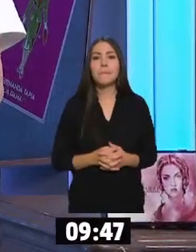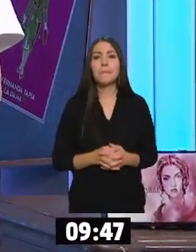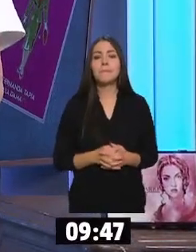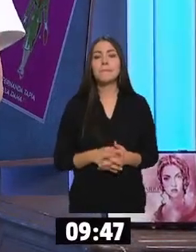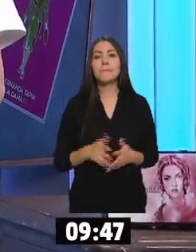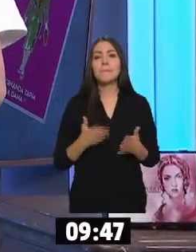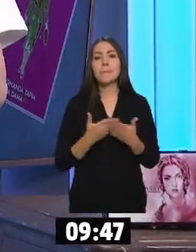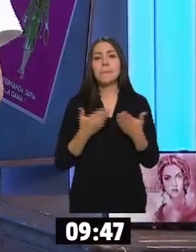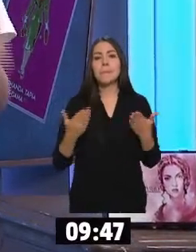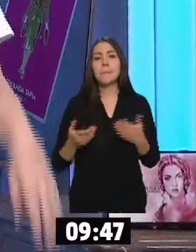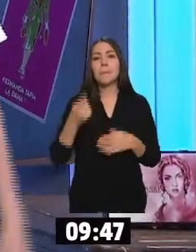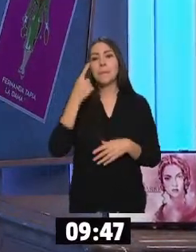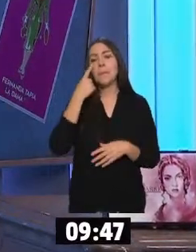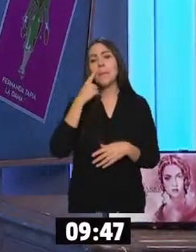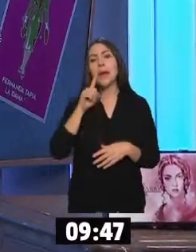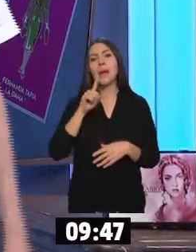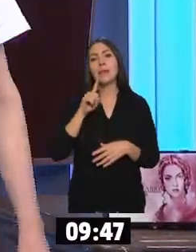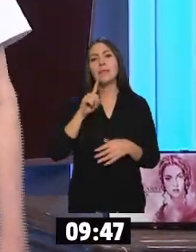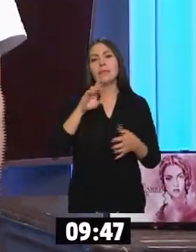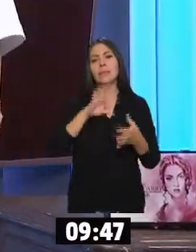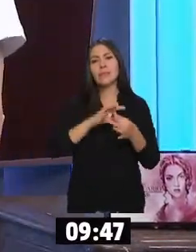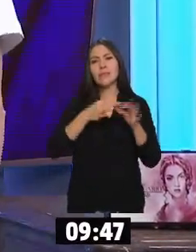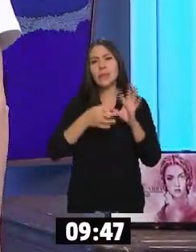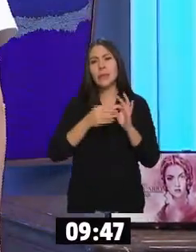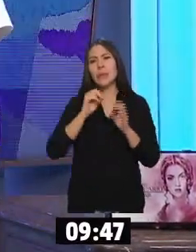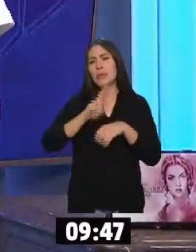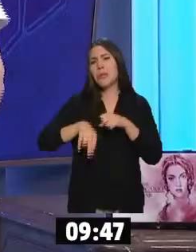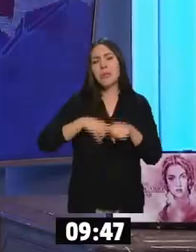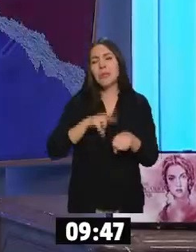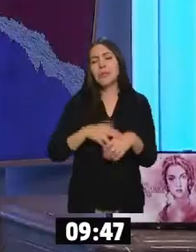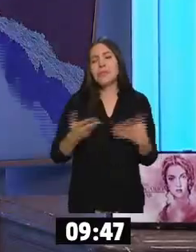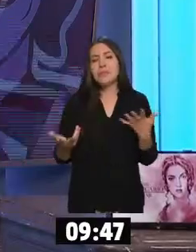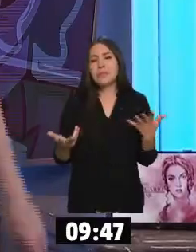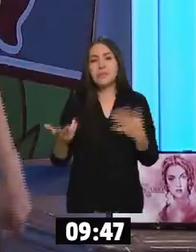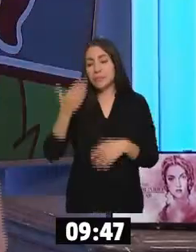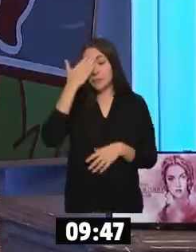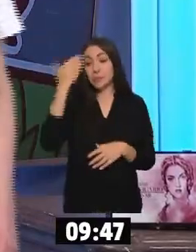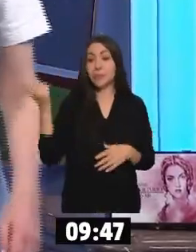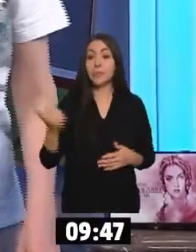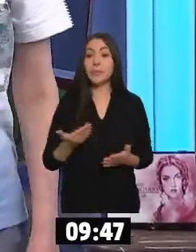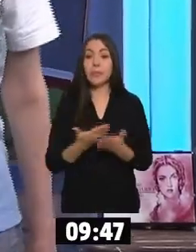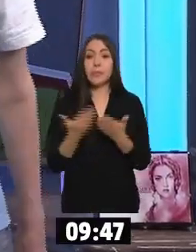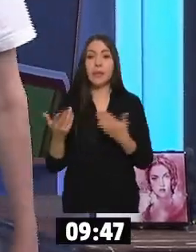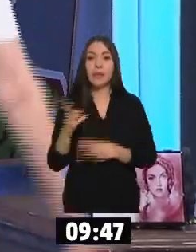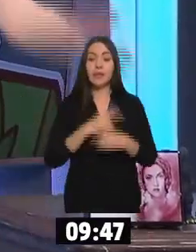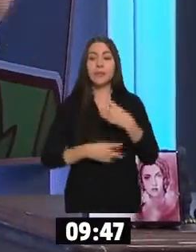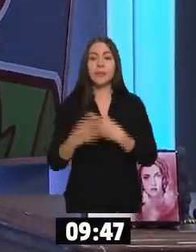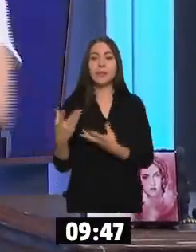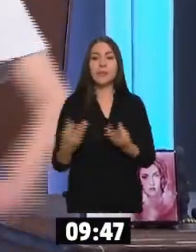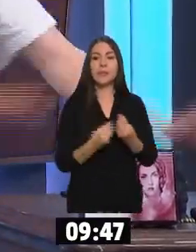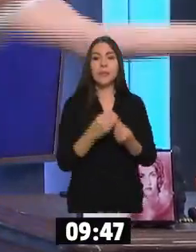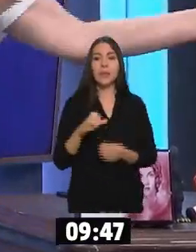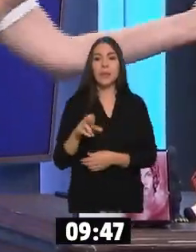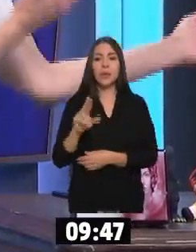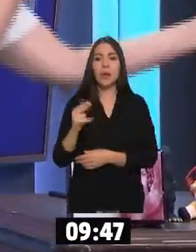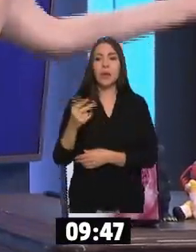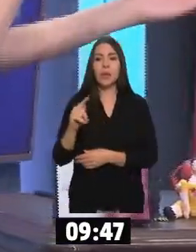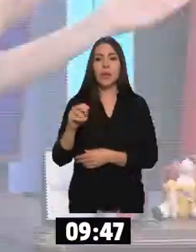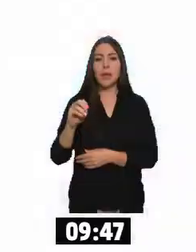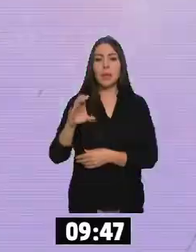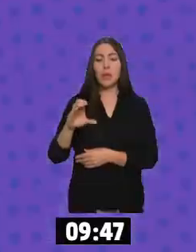preparalímpico, post-normalímpico. Ay, Dios. ¿O no, normal? No, normal. No. No. Eso. Tenemos con nosotros a Cuauhtémoc Sánchez Ortiz.